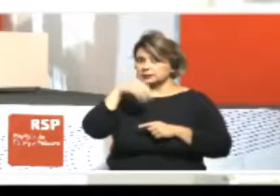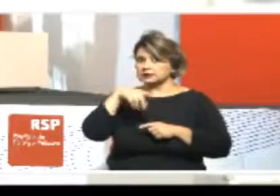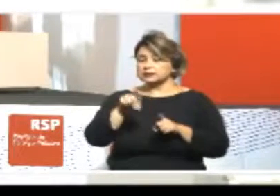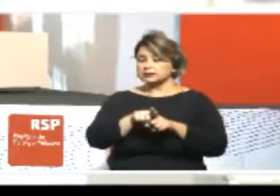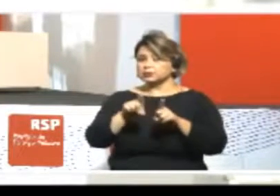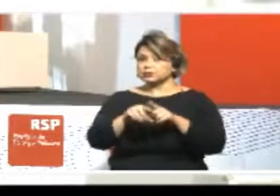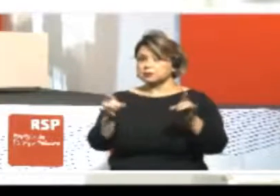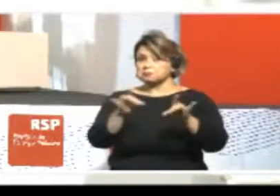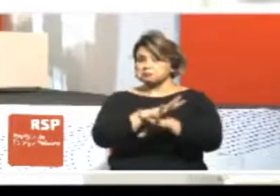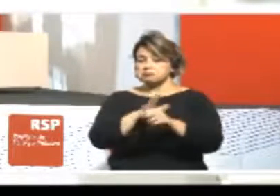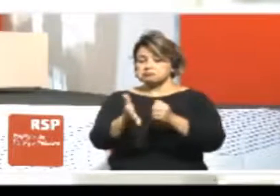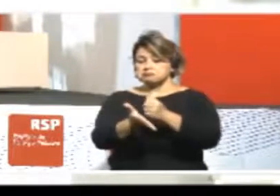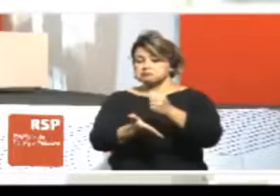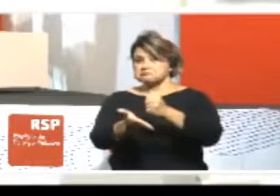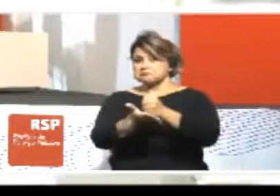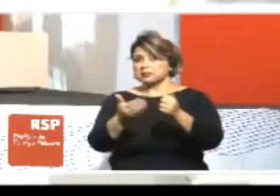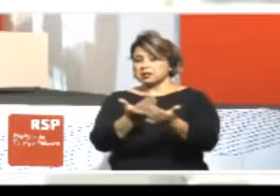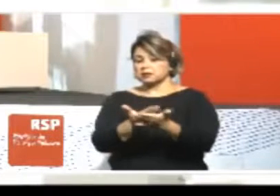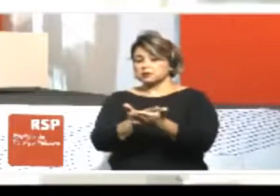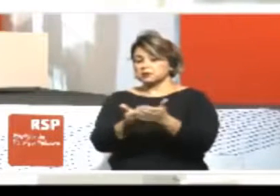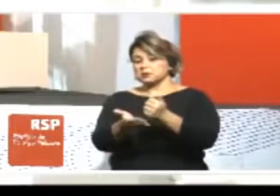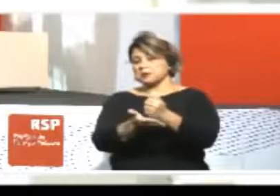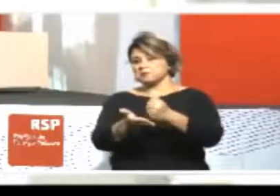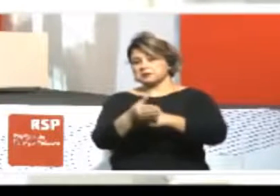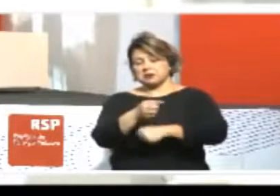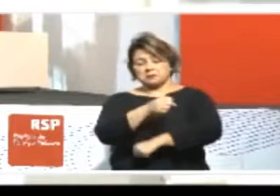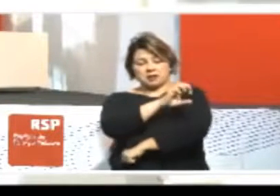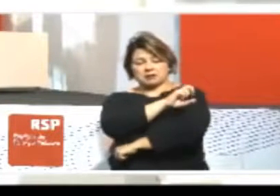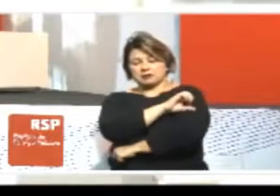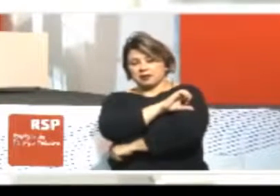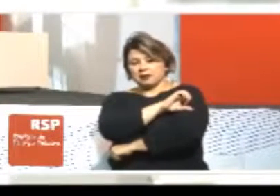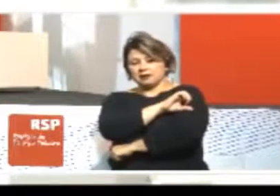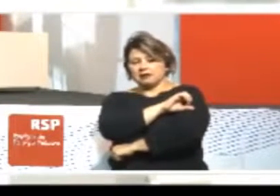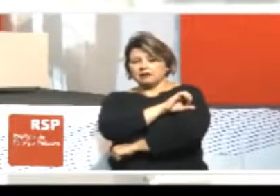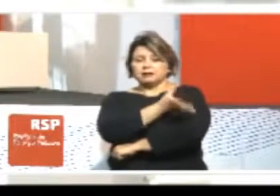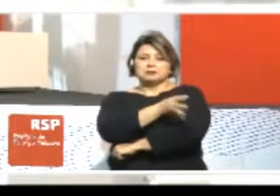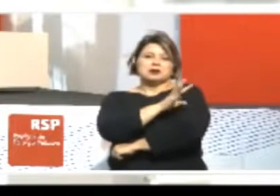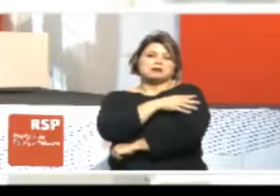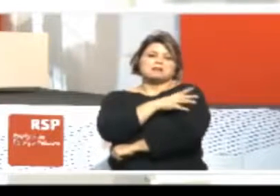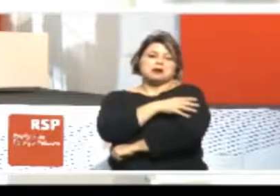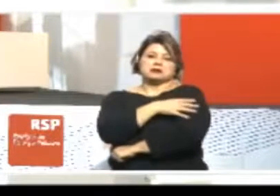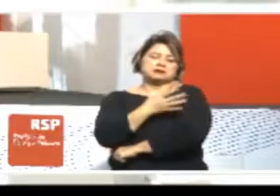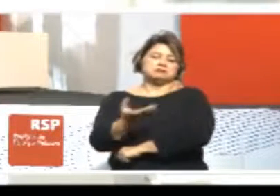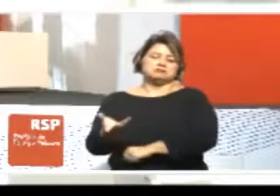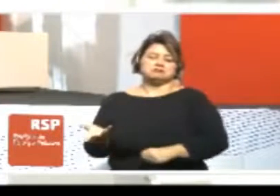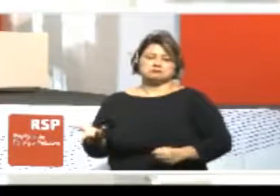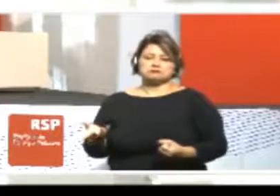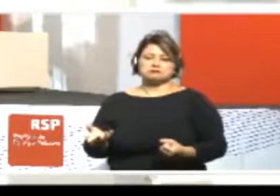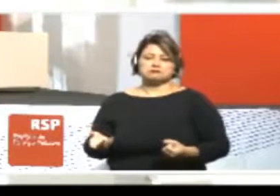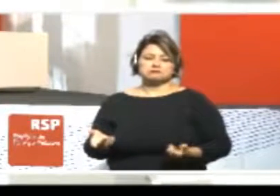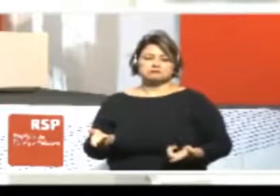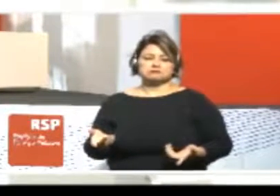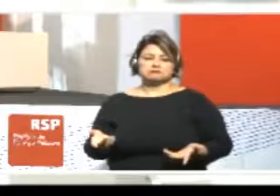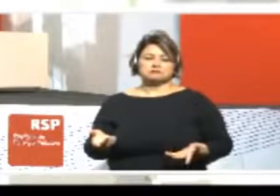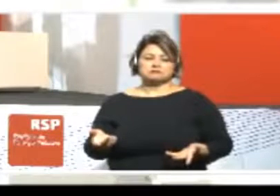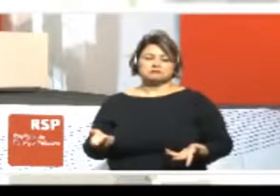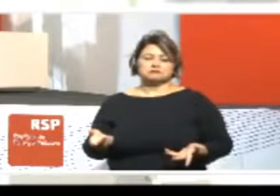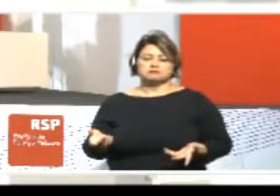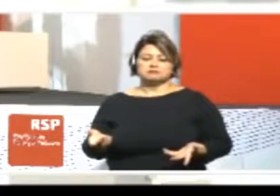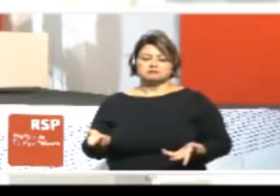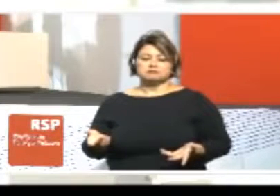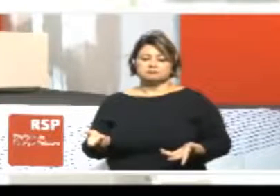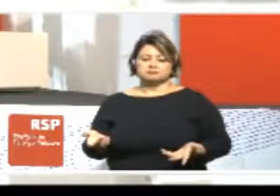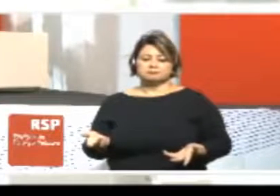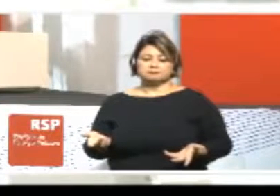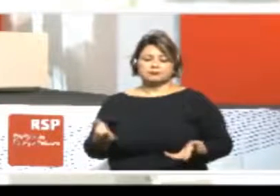que escasamente tienen educación primaria es porque ya están inflándoles. Ellos de casualidad podrán solo leer y escribir. Me dicen,